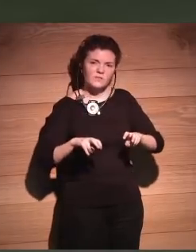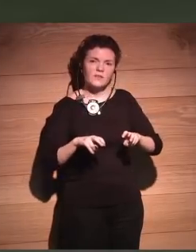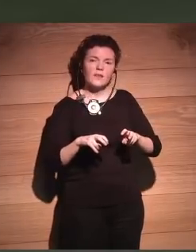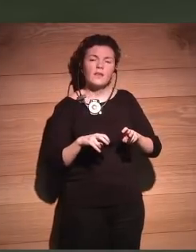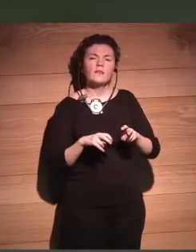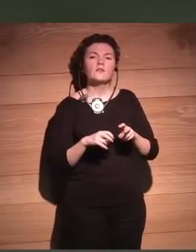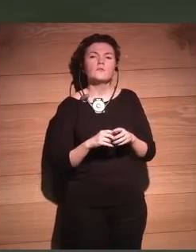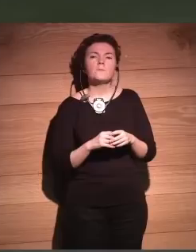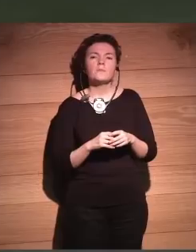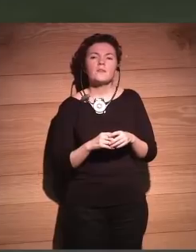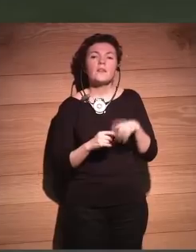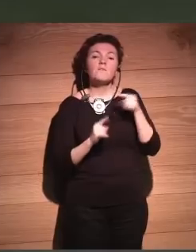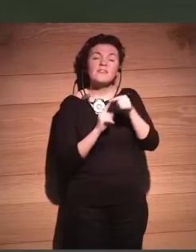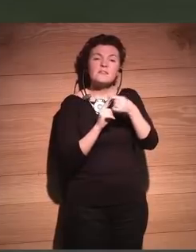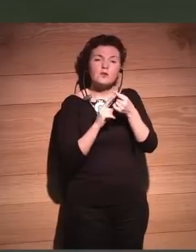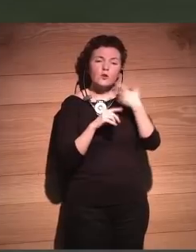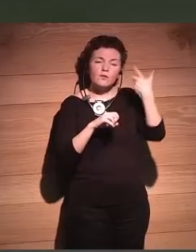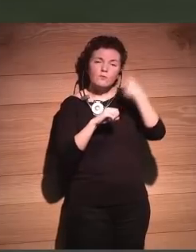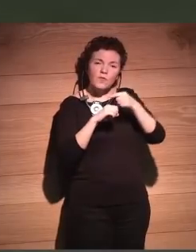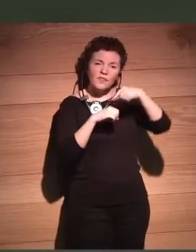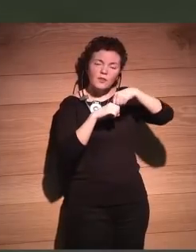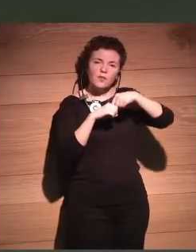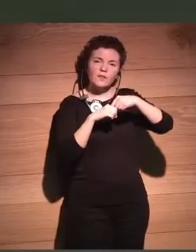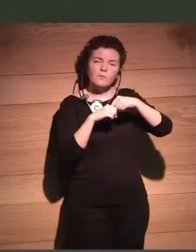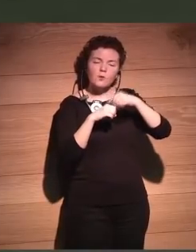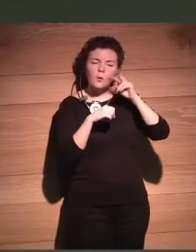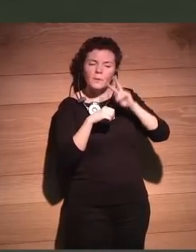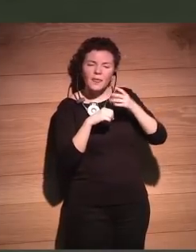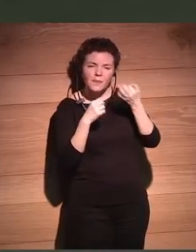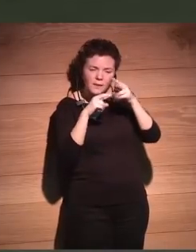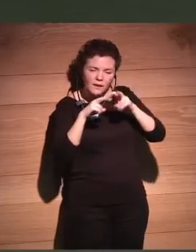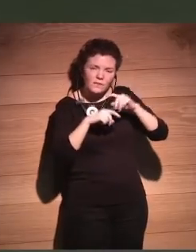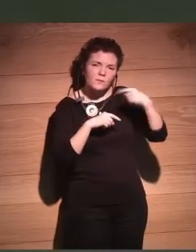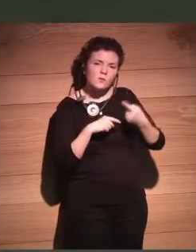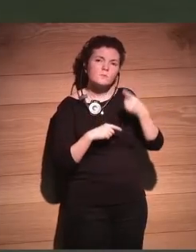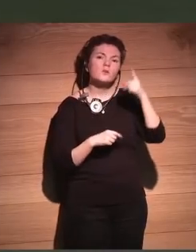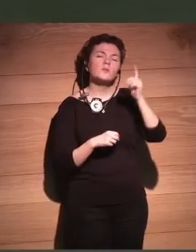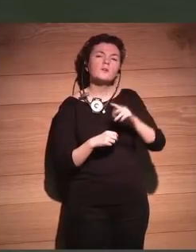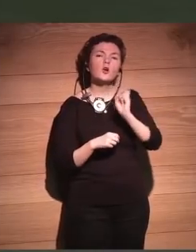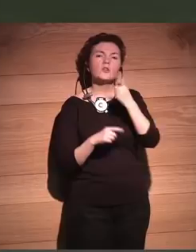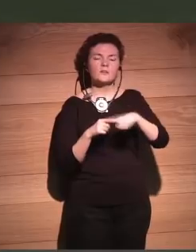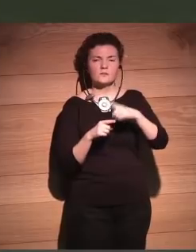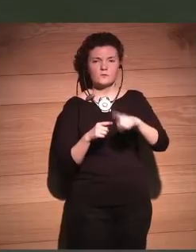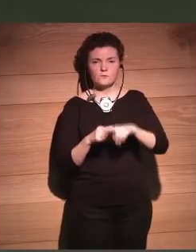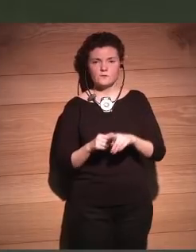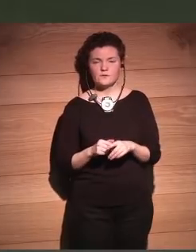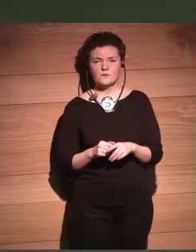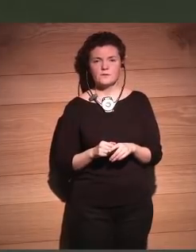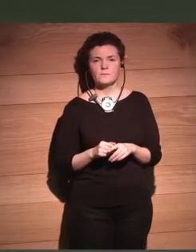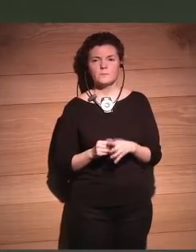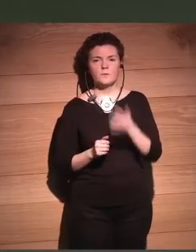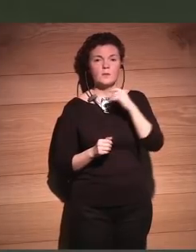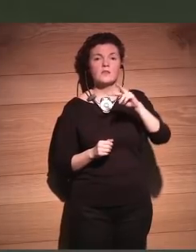periférica no solamente de este vector cuando lo metemos en el cerebro, sino de muchísimas otras cosas. Es decir,